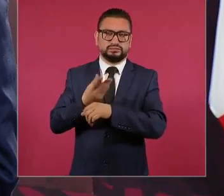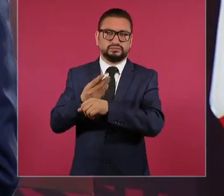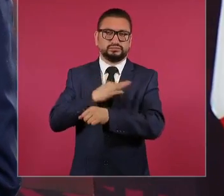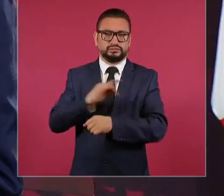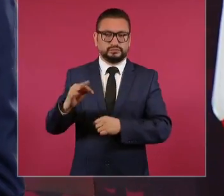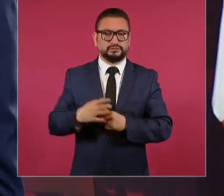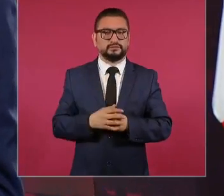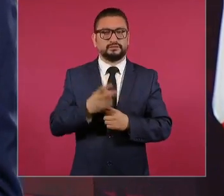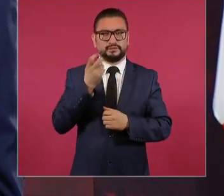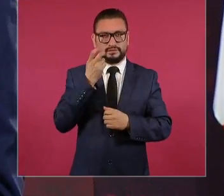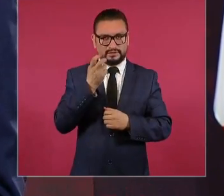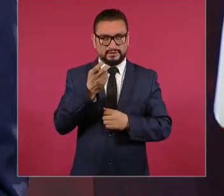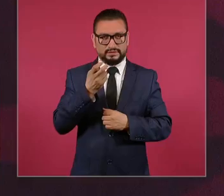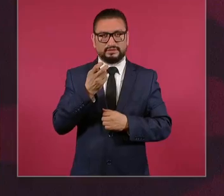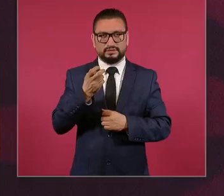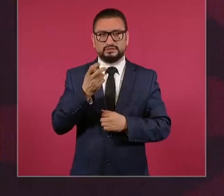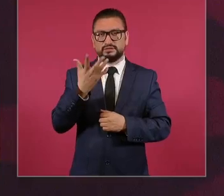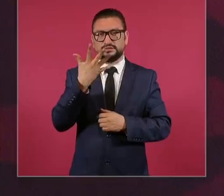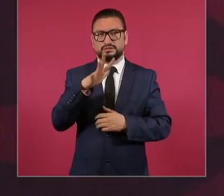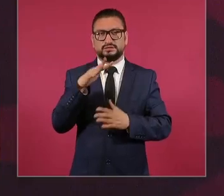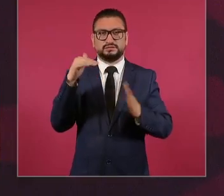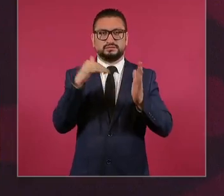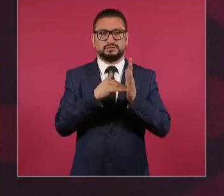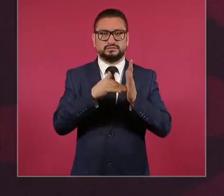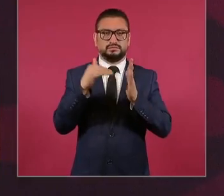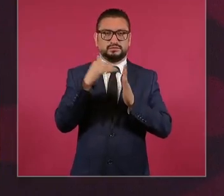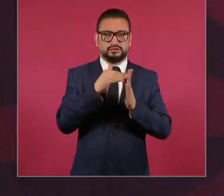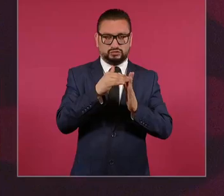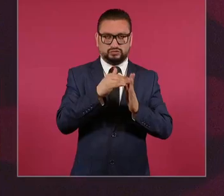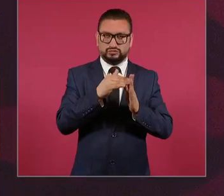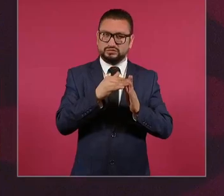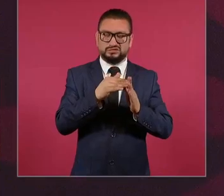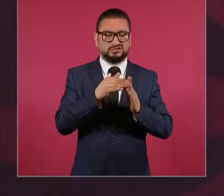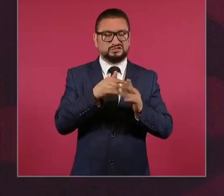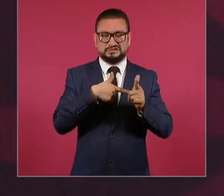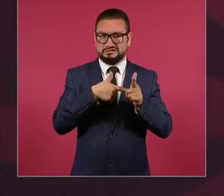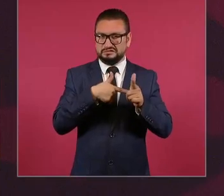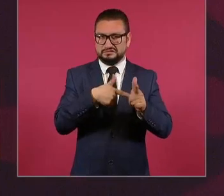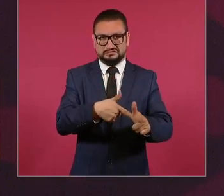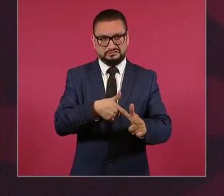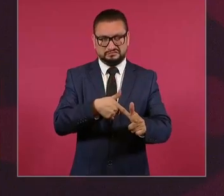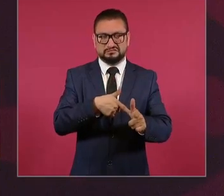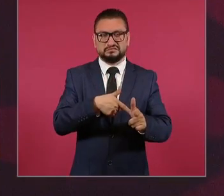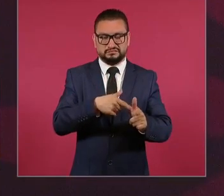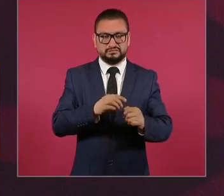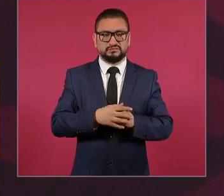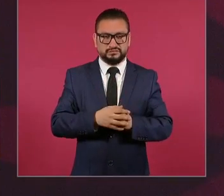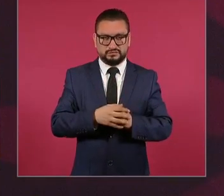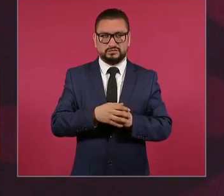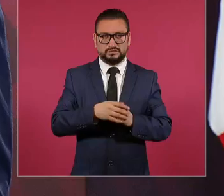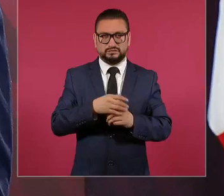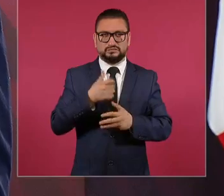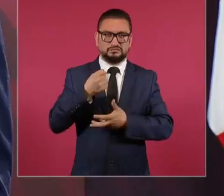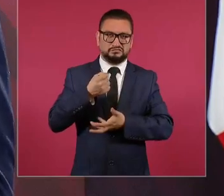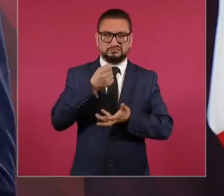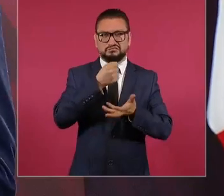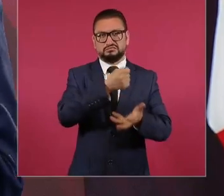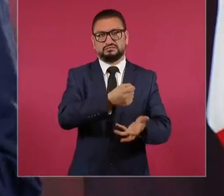Entonces, son 10 mil millones fijos del presupuesto